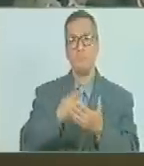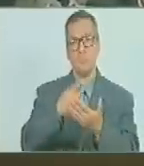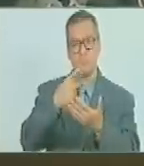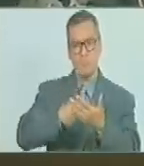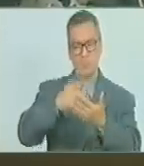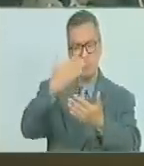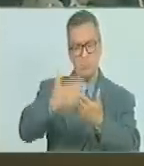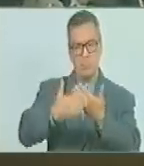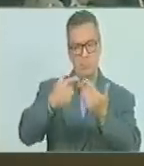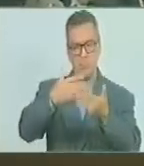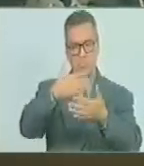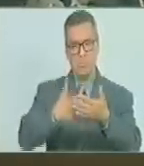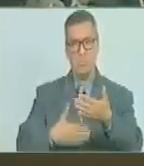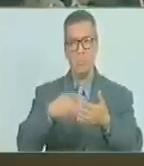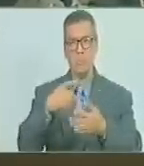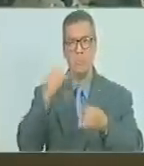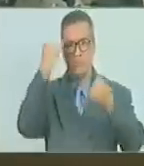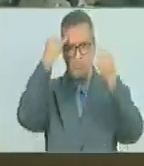planificaron